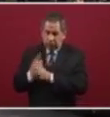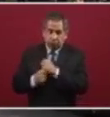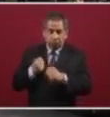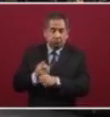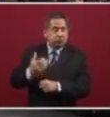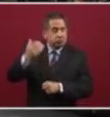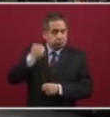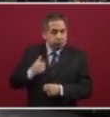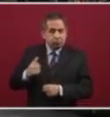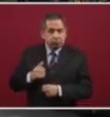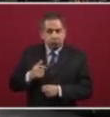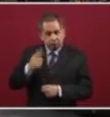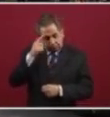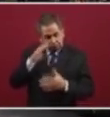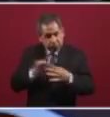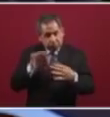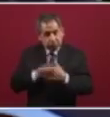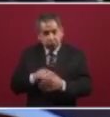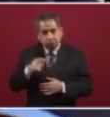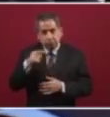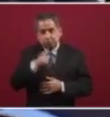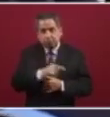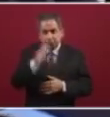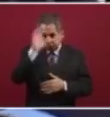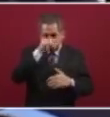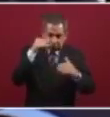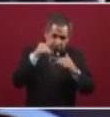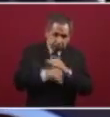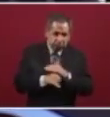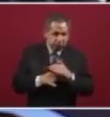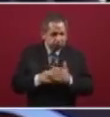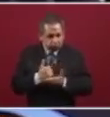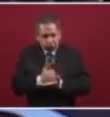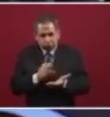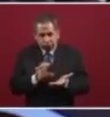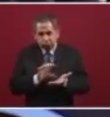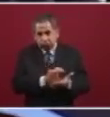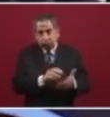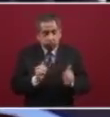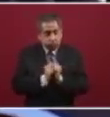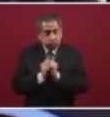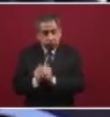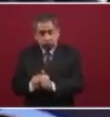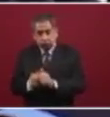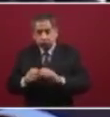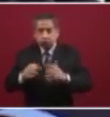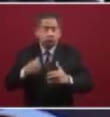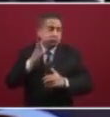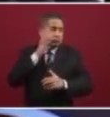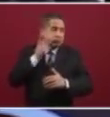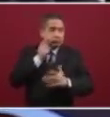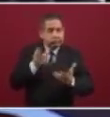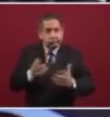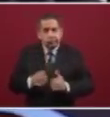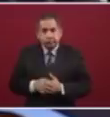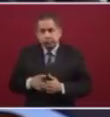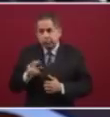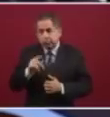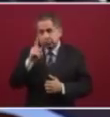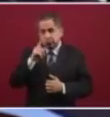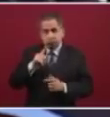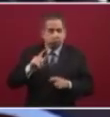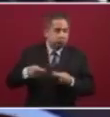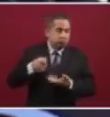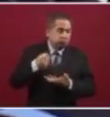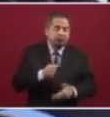antepasado, regiomontana, por la cuestión de la ciencia. Fui con ella incluso a la Cámara de Diputados, pero no creció el